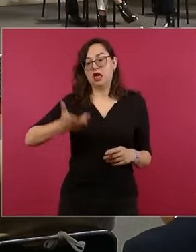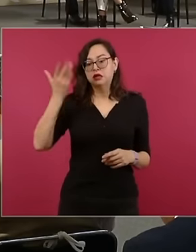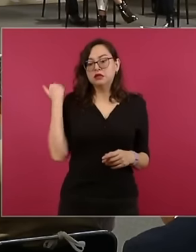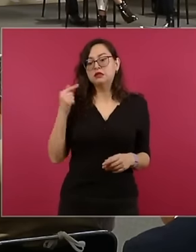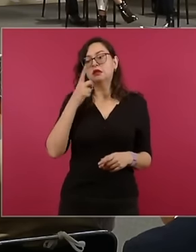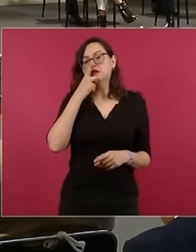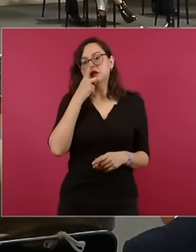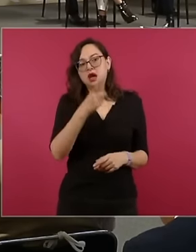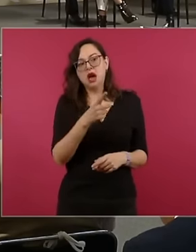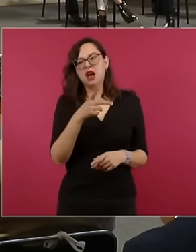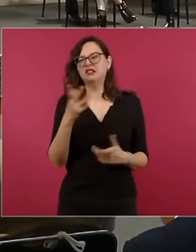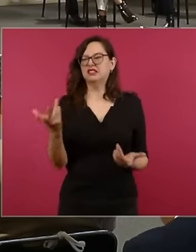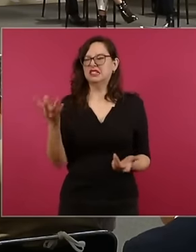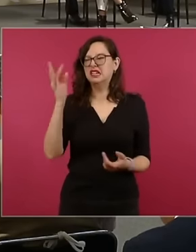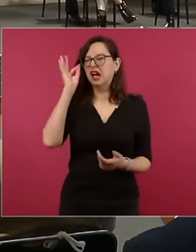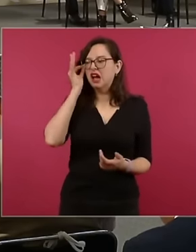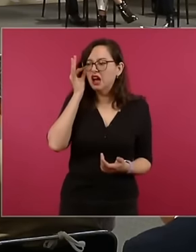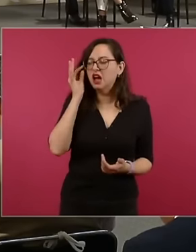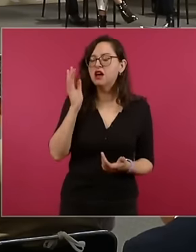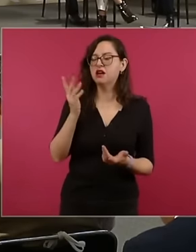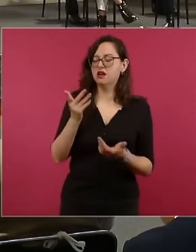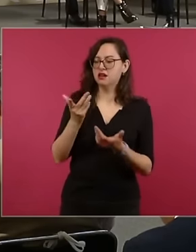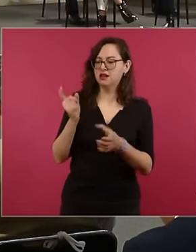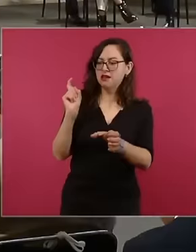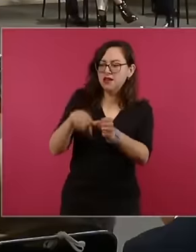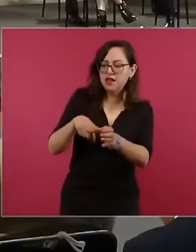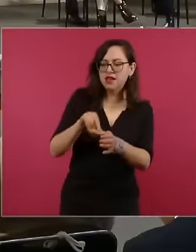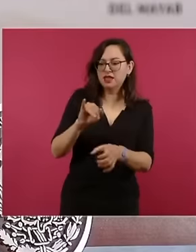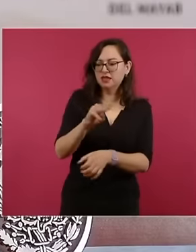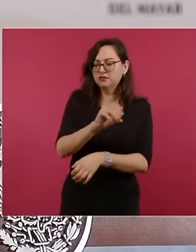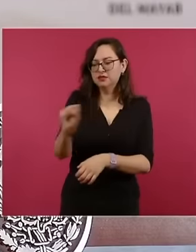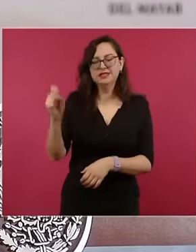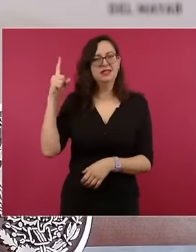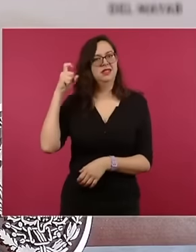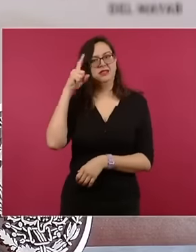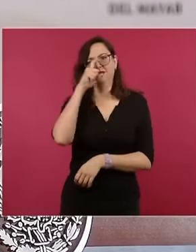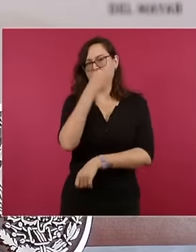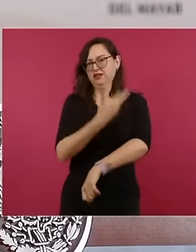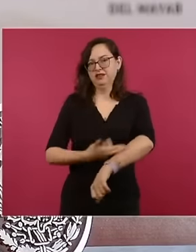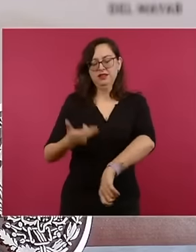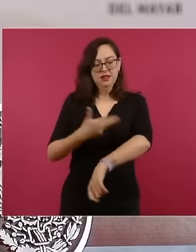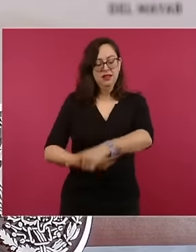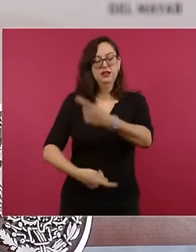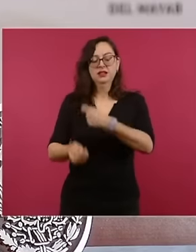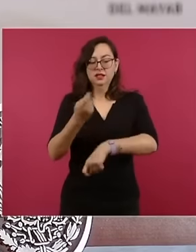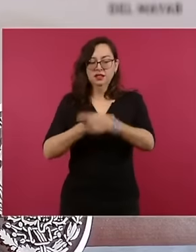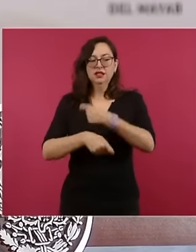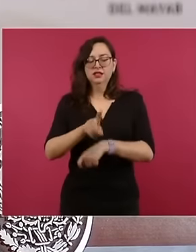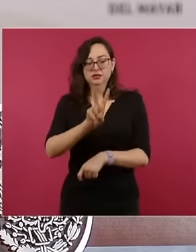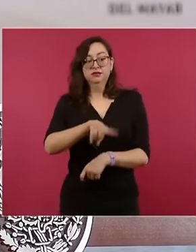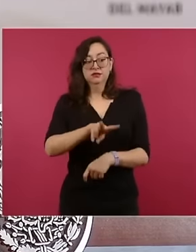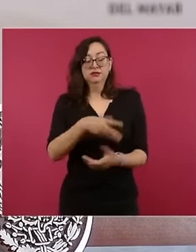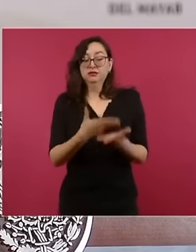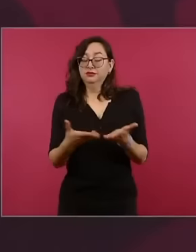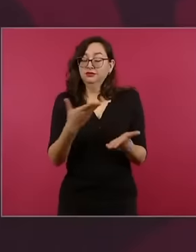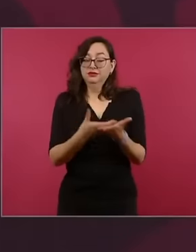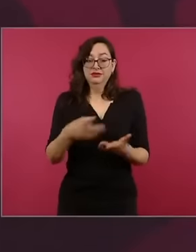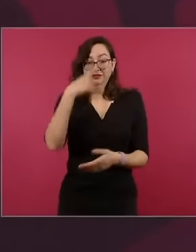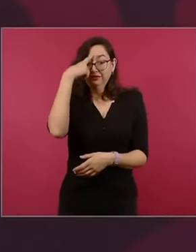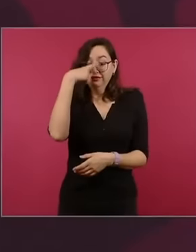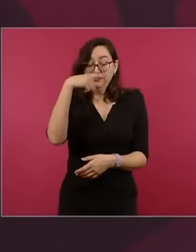difícil, poco tecnificado. Ya no es así. Y algo también muy novedoso que ha